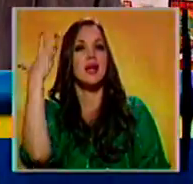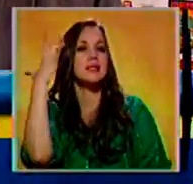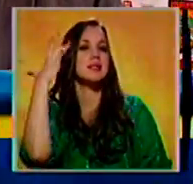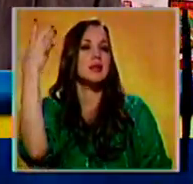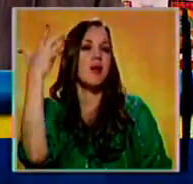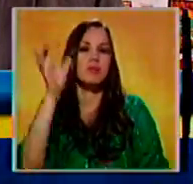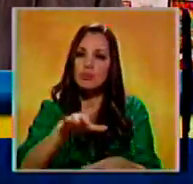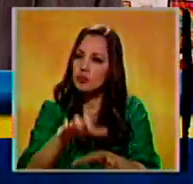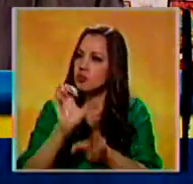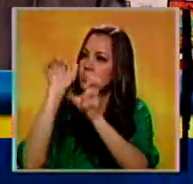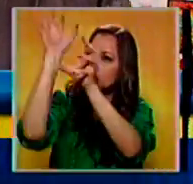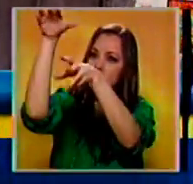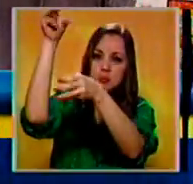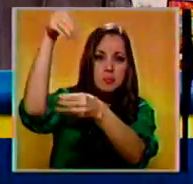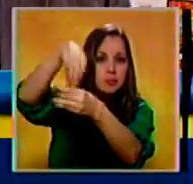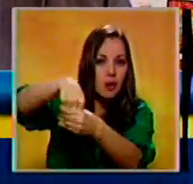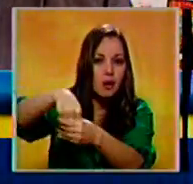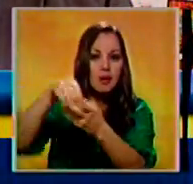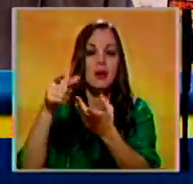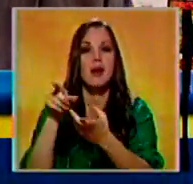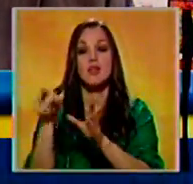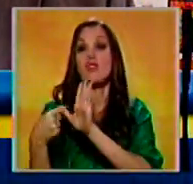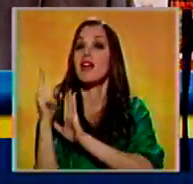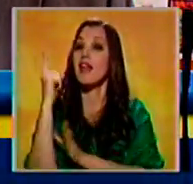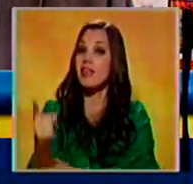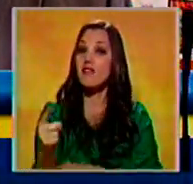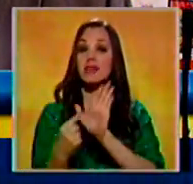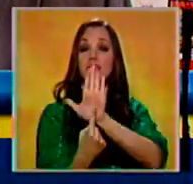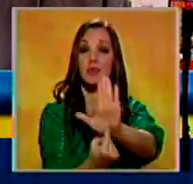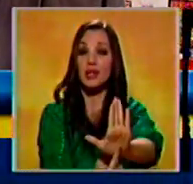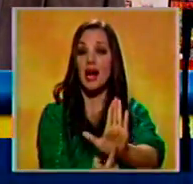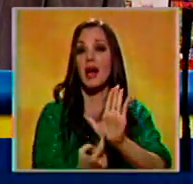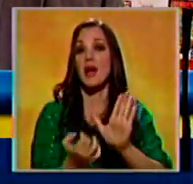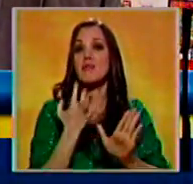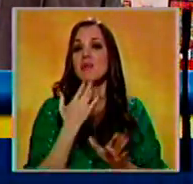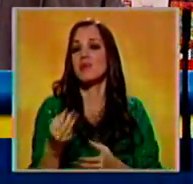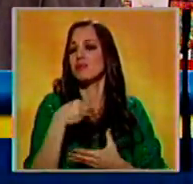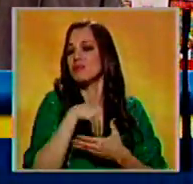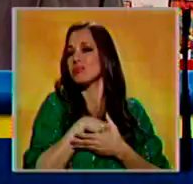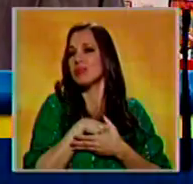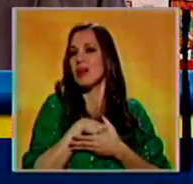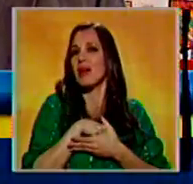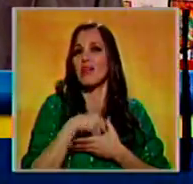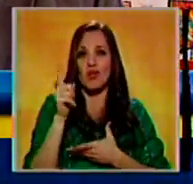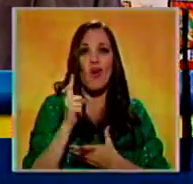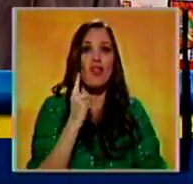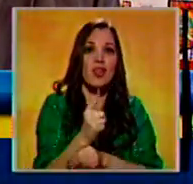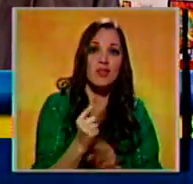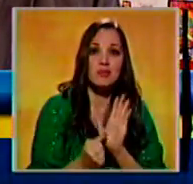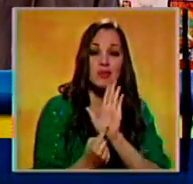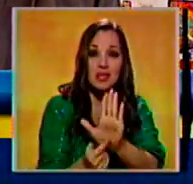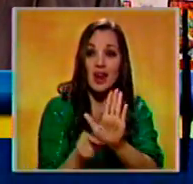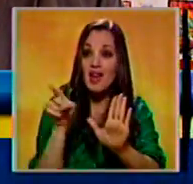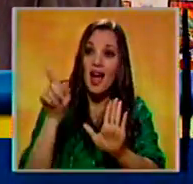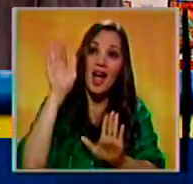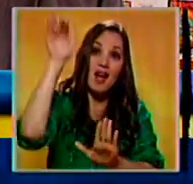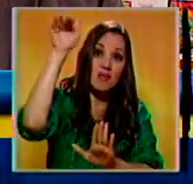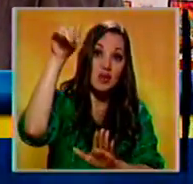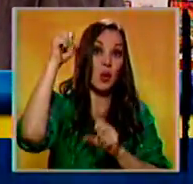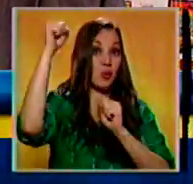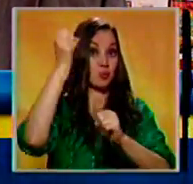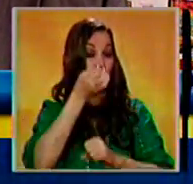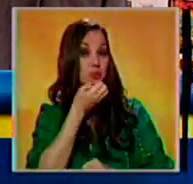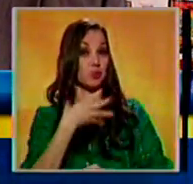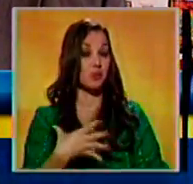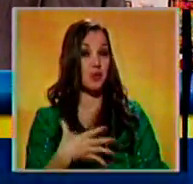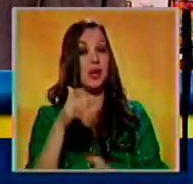talento que tienen que exhibir, si no lo sacan no van a llegar nunca a ser jugadores. De verdad que estamos confiando porque son